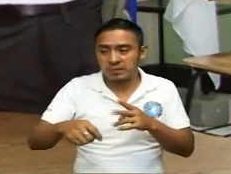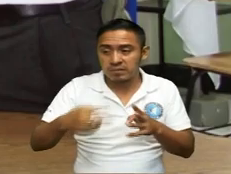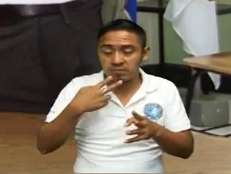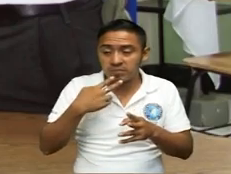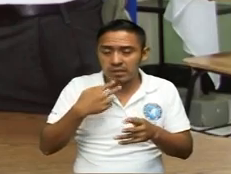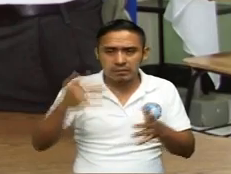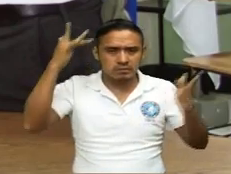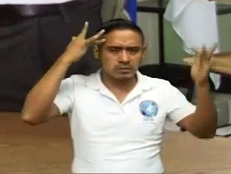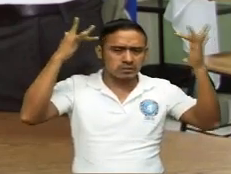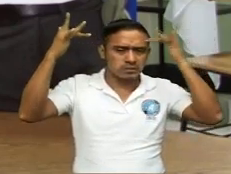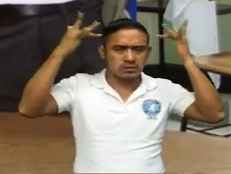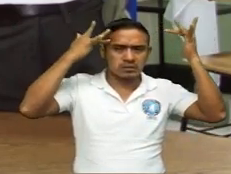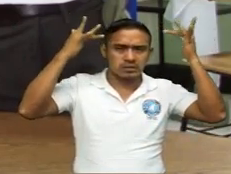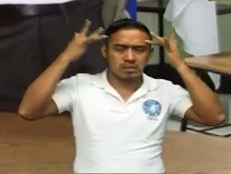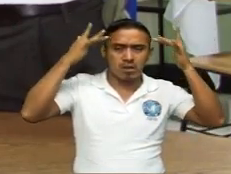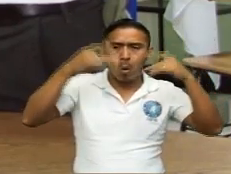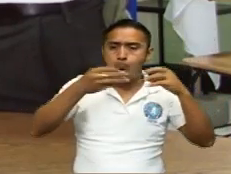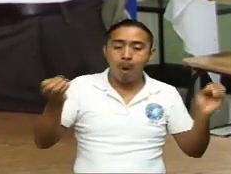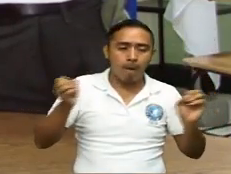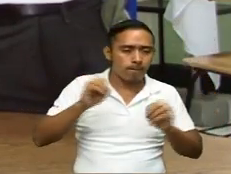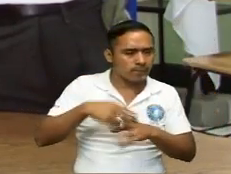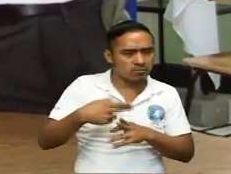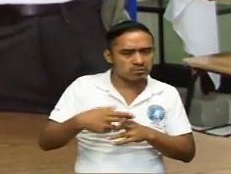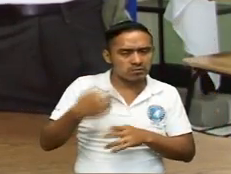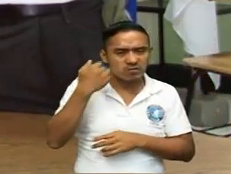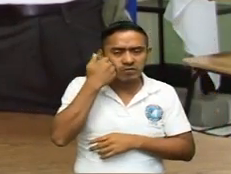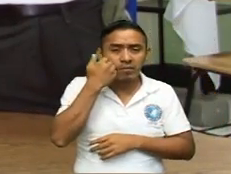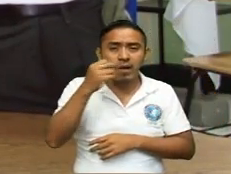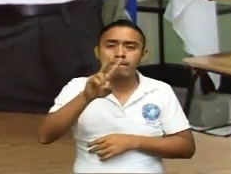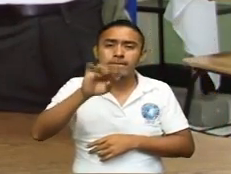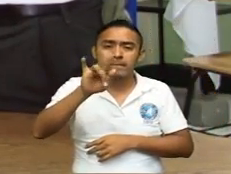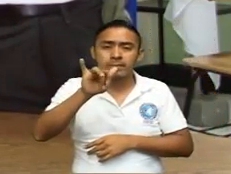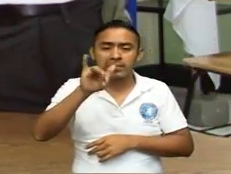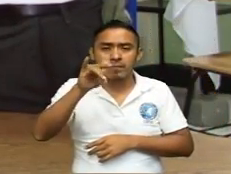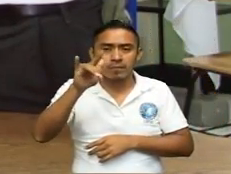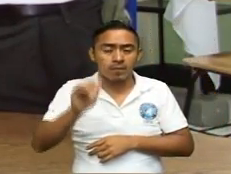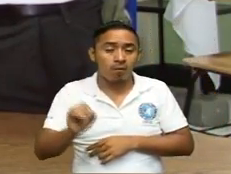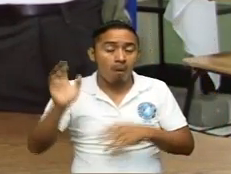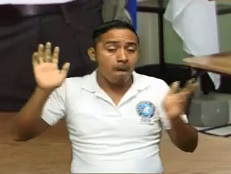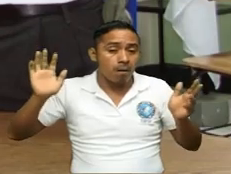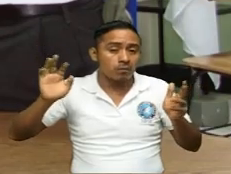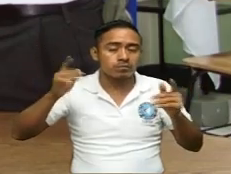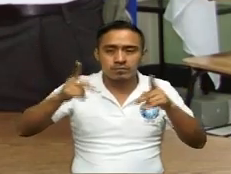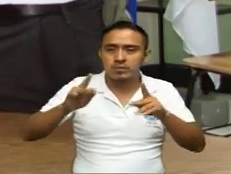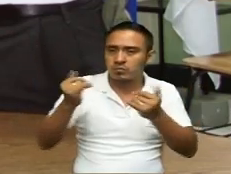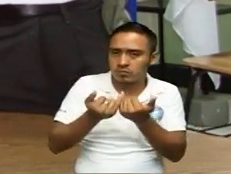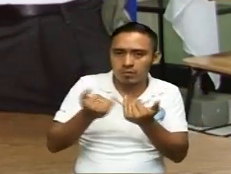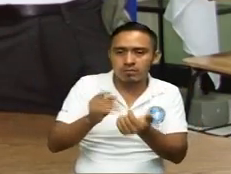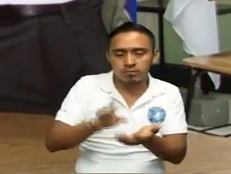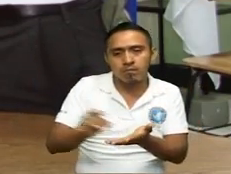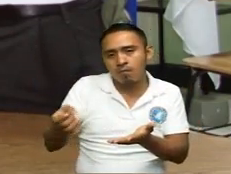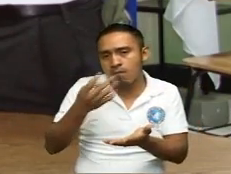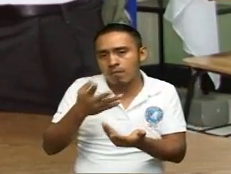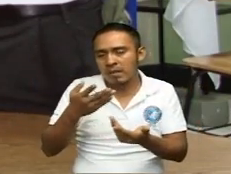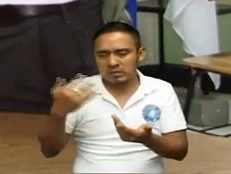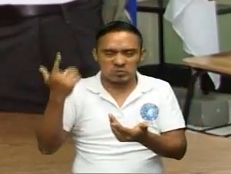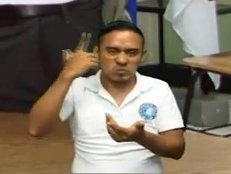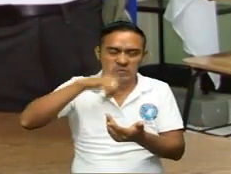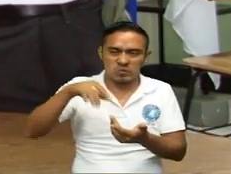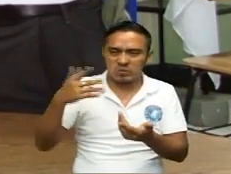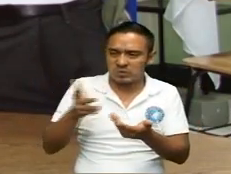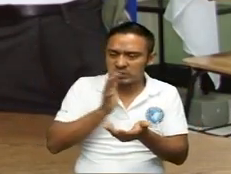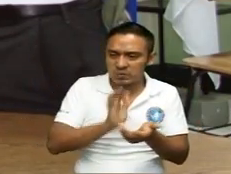más preocupados pensando que es vitiligo, más que por un hongo, ¿ya? Pero hay que darle tratamiento, pues, porque es desagradable andar con eso para